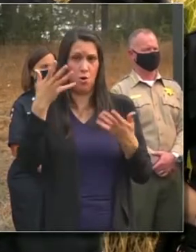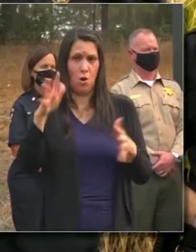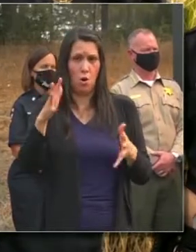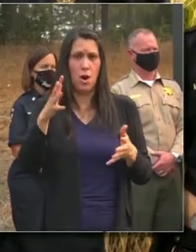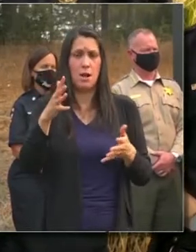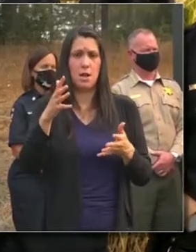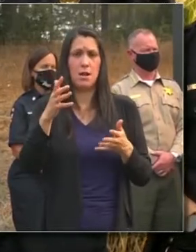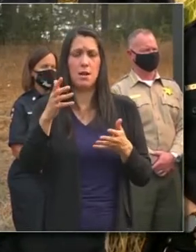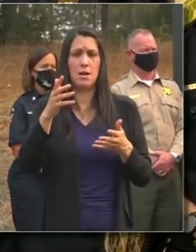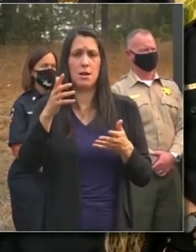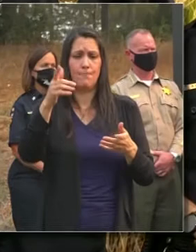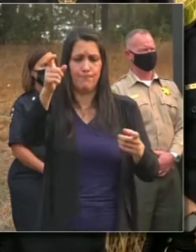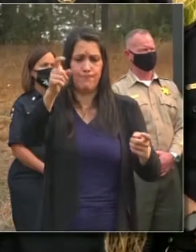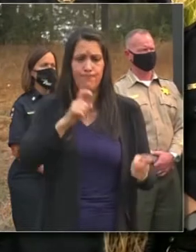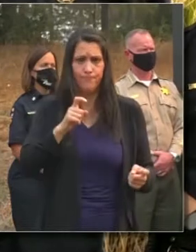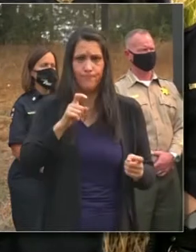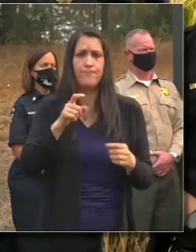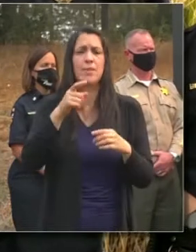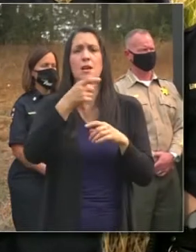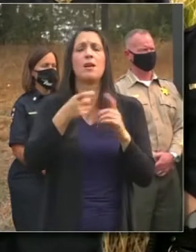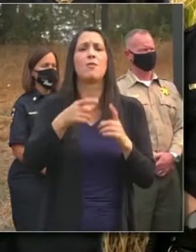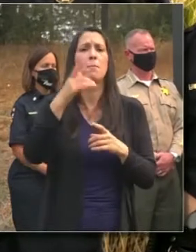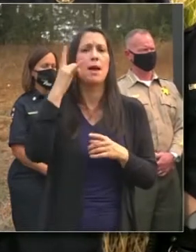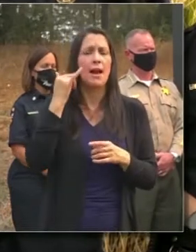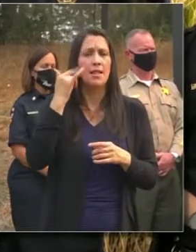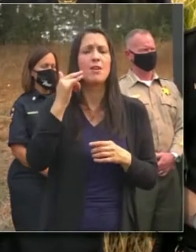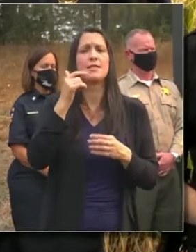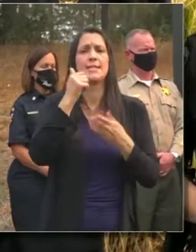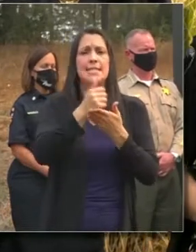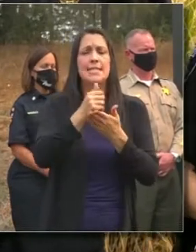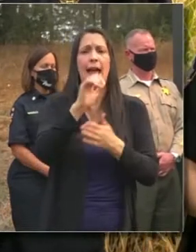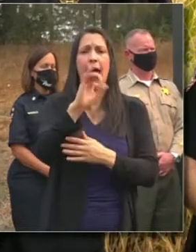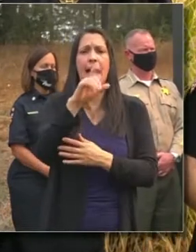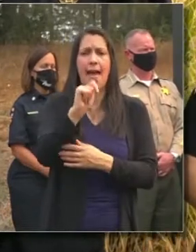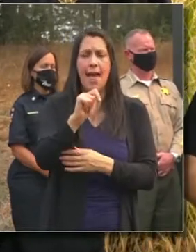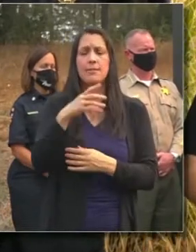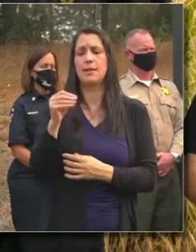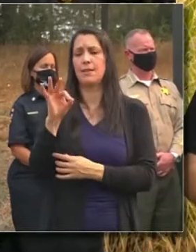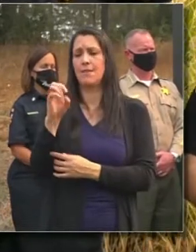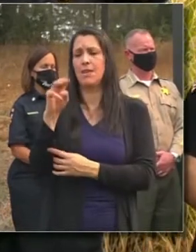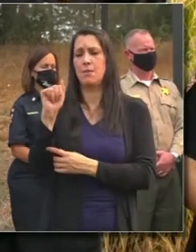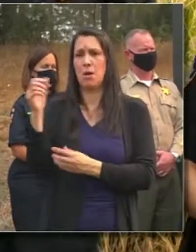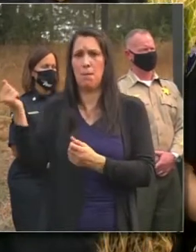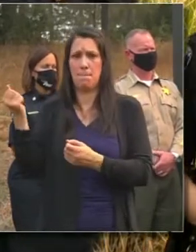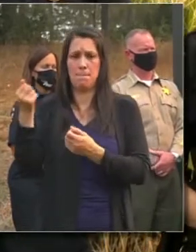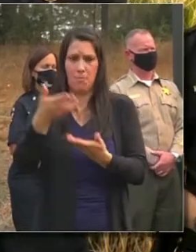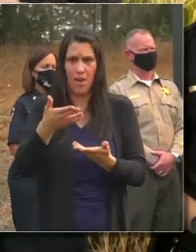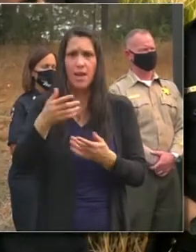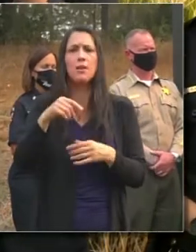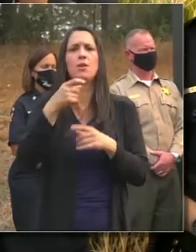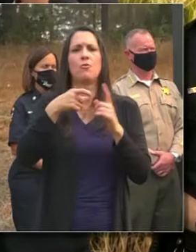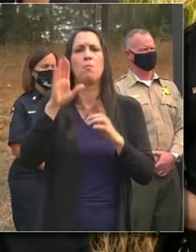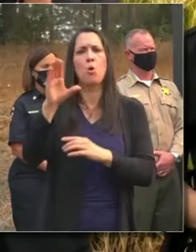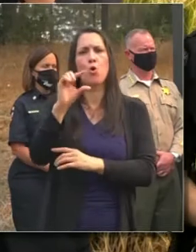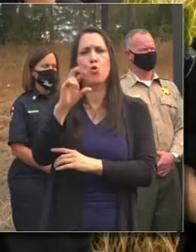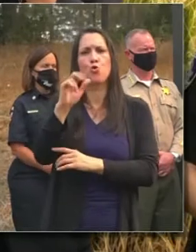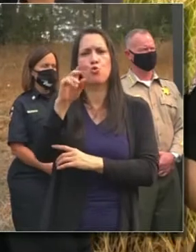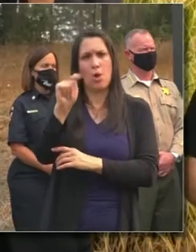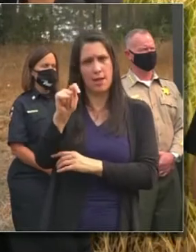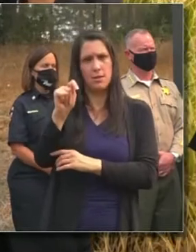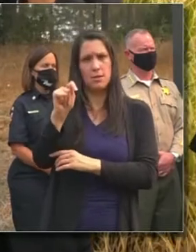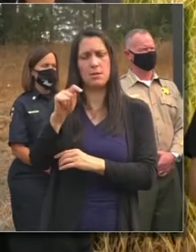contra esto el sistema de asistencia de incendios fema nos ha dado también